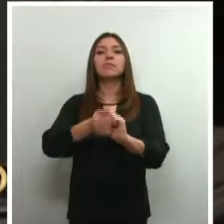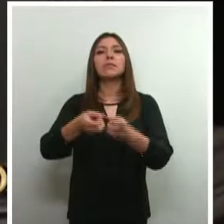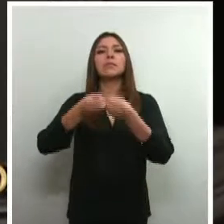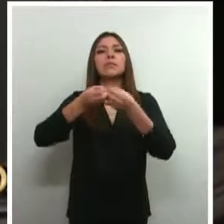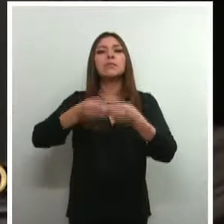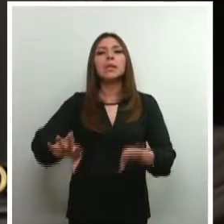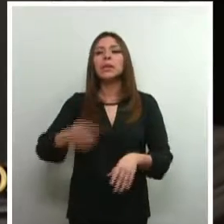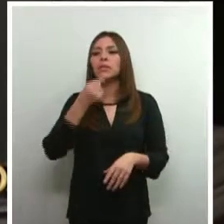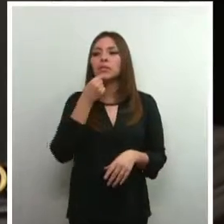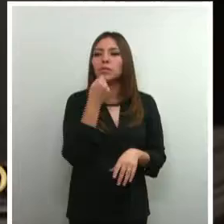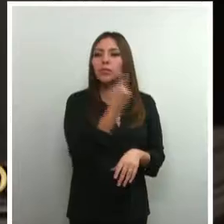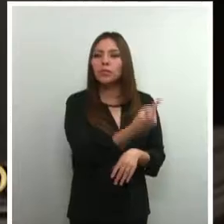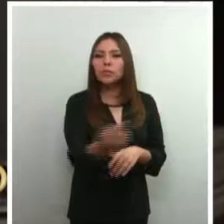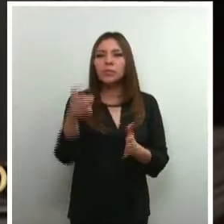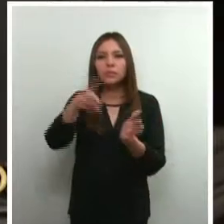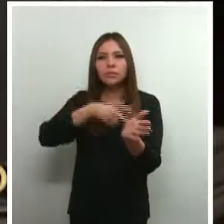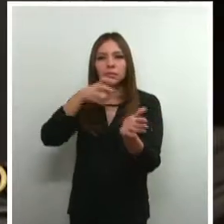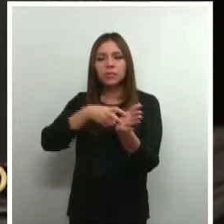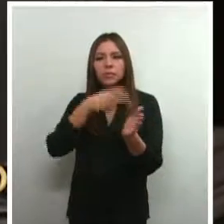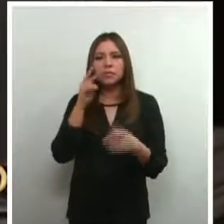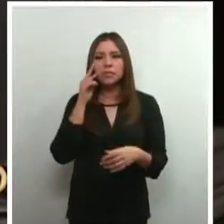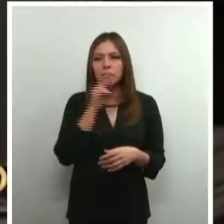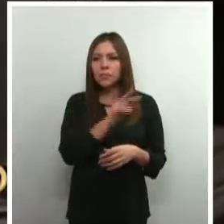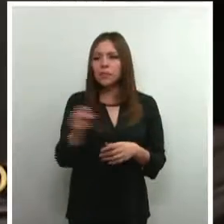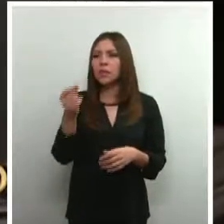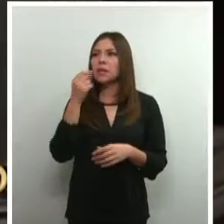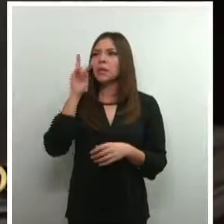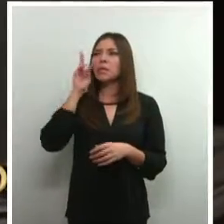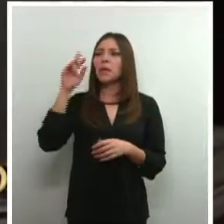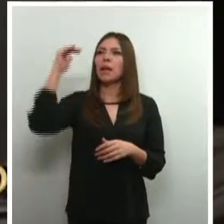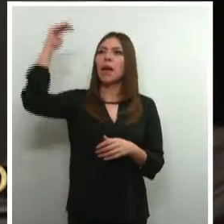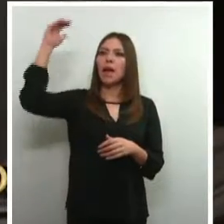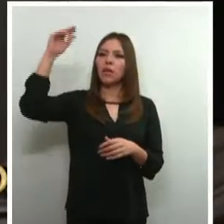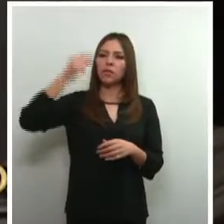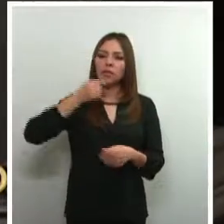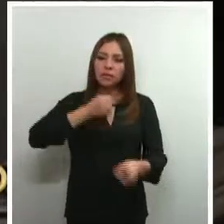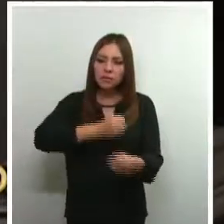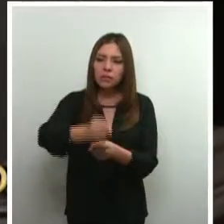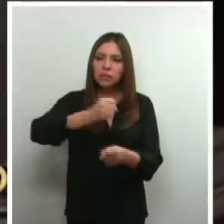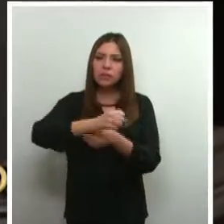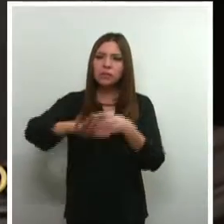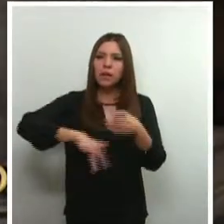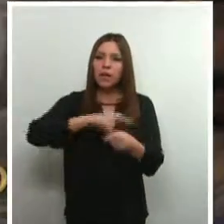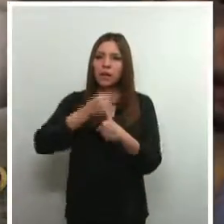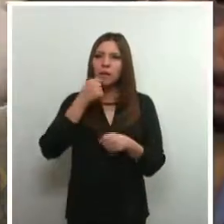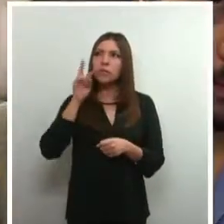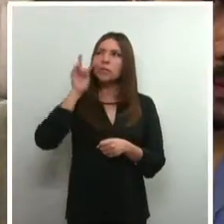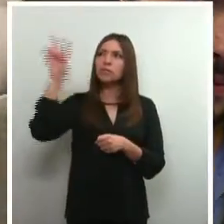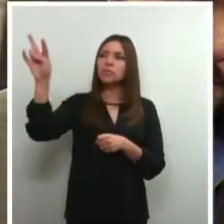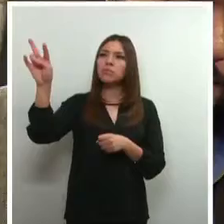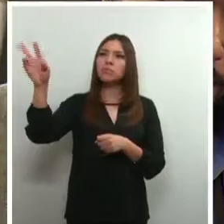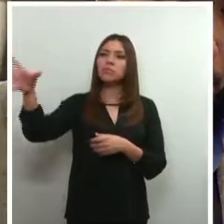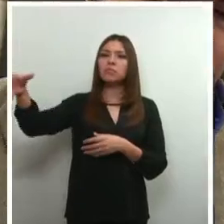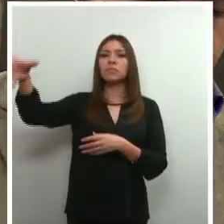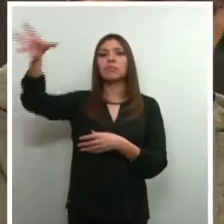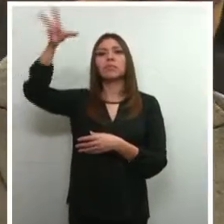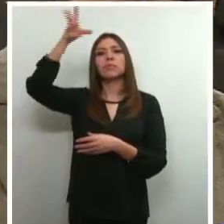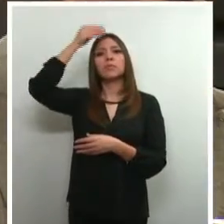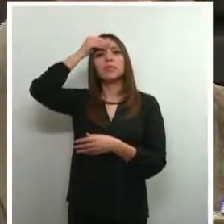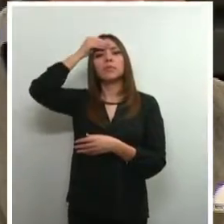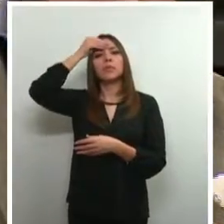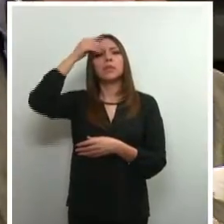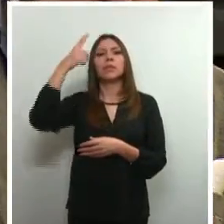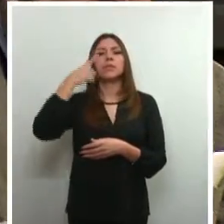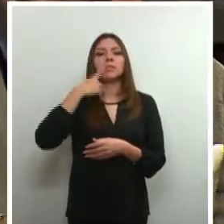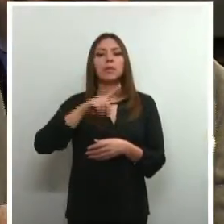la niñez, que observa cómo los adultos maltratan y torturan a seres incapaces de exigir justicia por